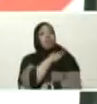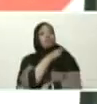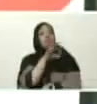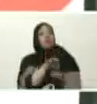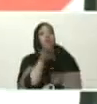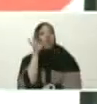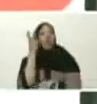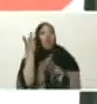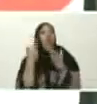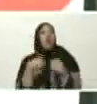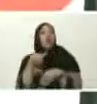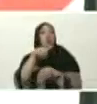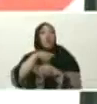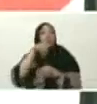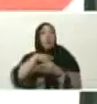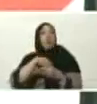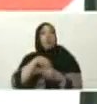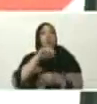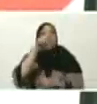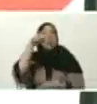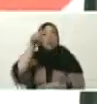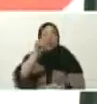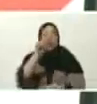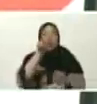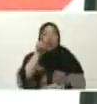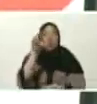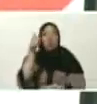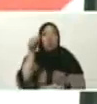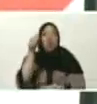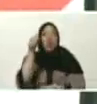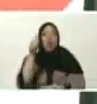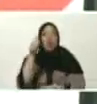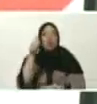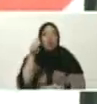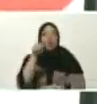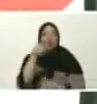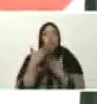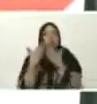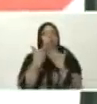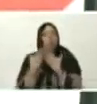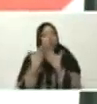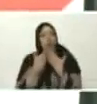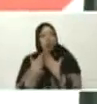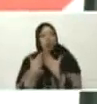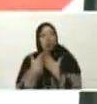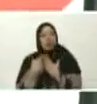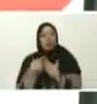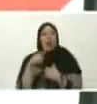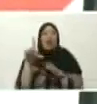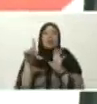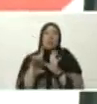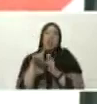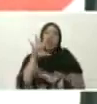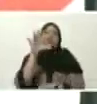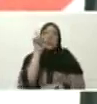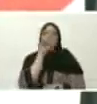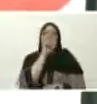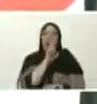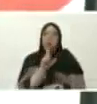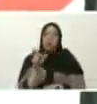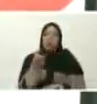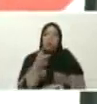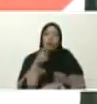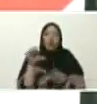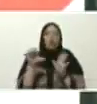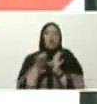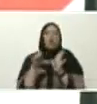¿Cuántos votos sacaste? 110 votos. ¿Tú qué estudias? Bachillerato, quinto año. ¿Dónde estudias